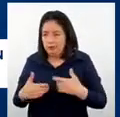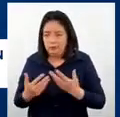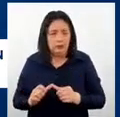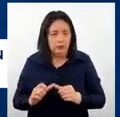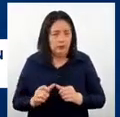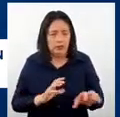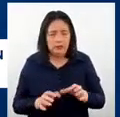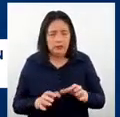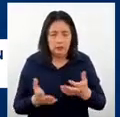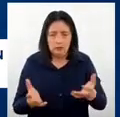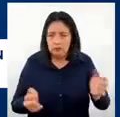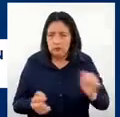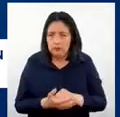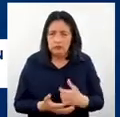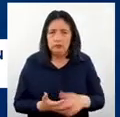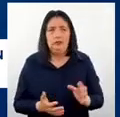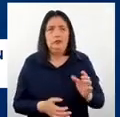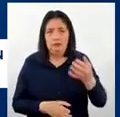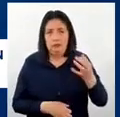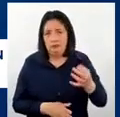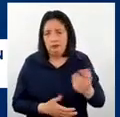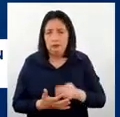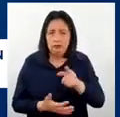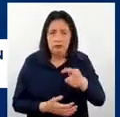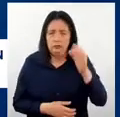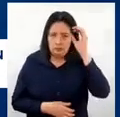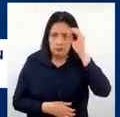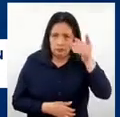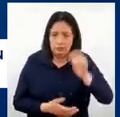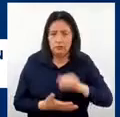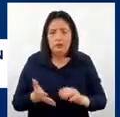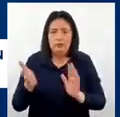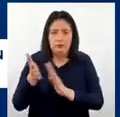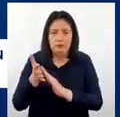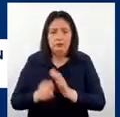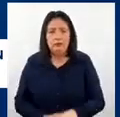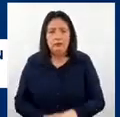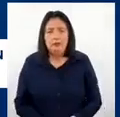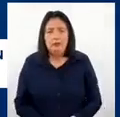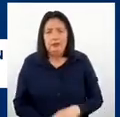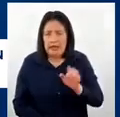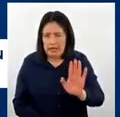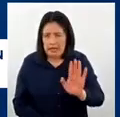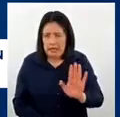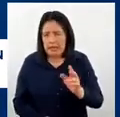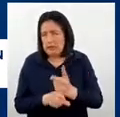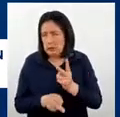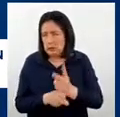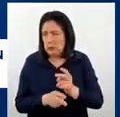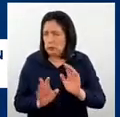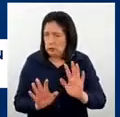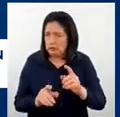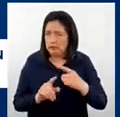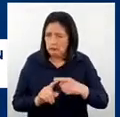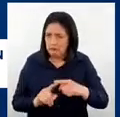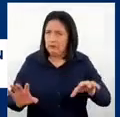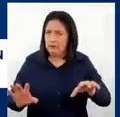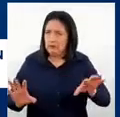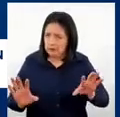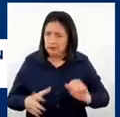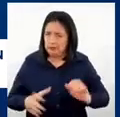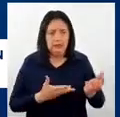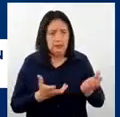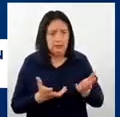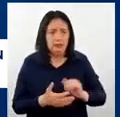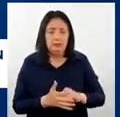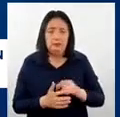vacunados. ¿Cuál es la opinión desde el Sí, punto de vista de la sí, ahí hay que Defensoría tener un Pública? poco de cuidado de diferenciar de qué servicios estamos hablando. Pero si